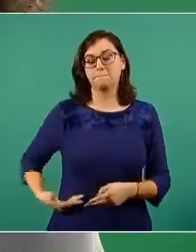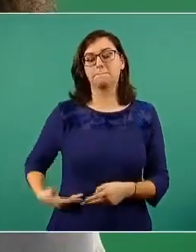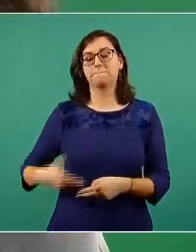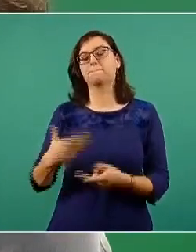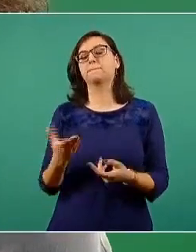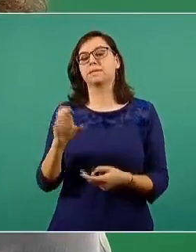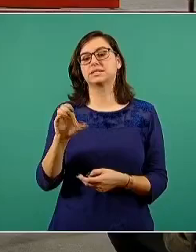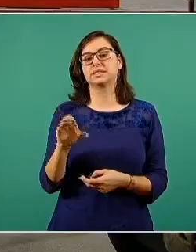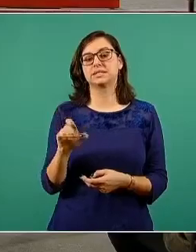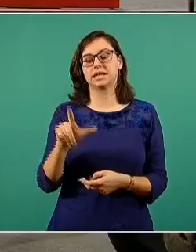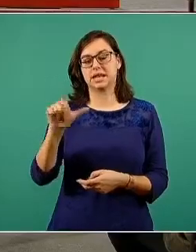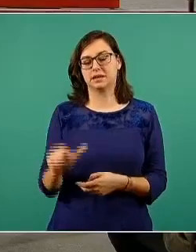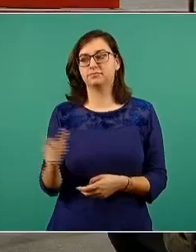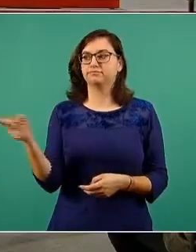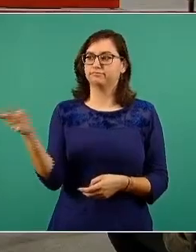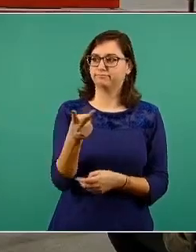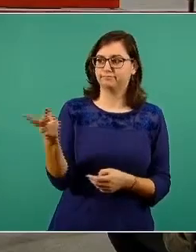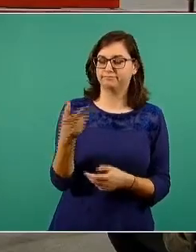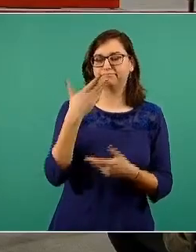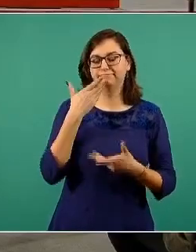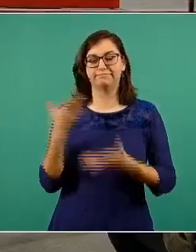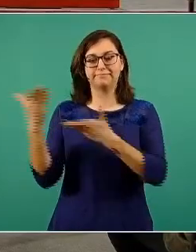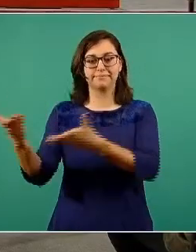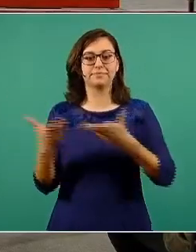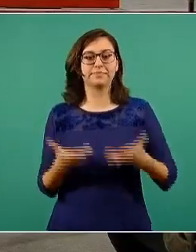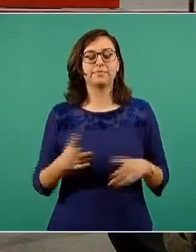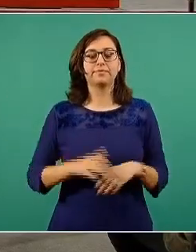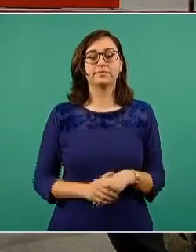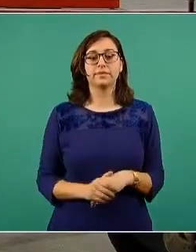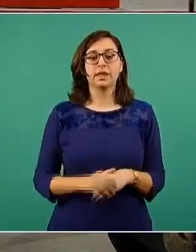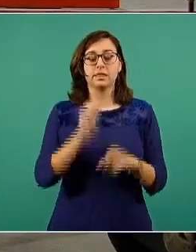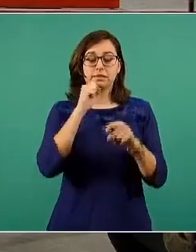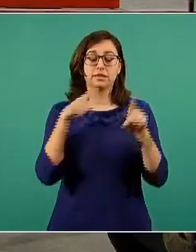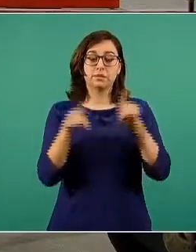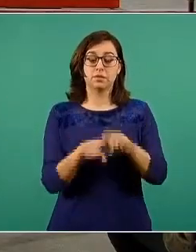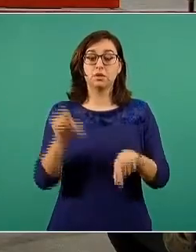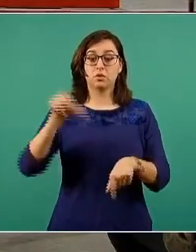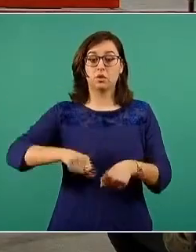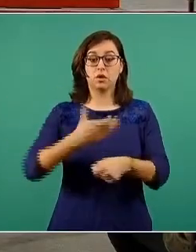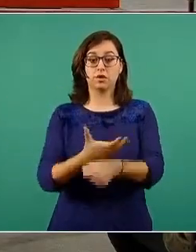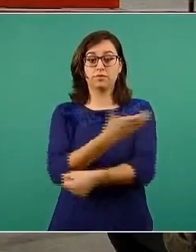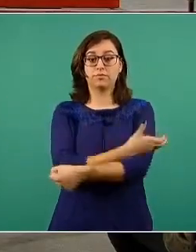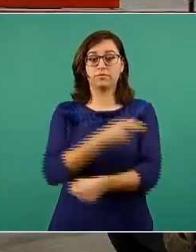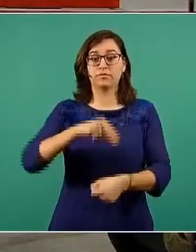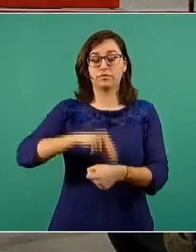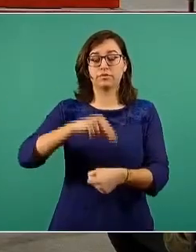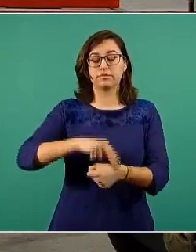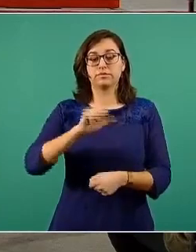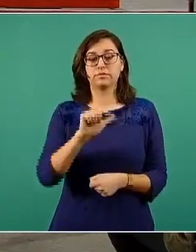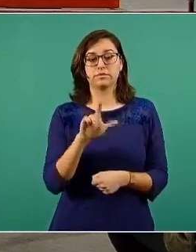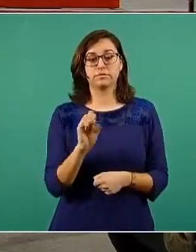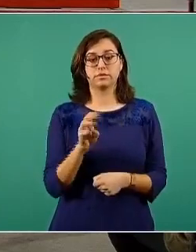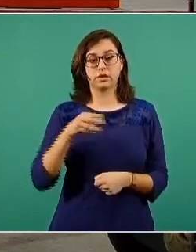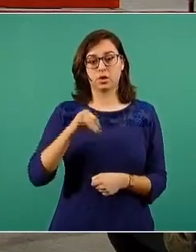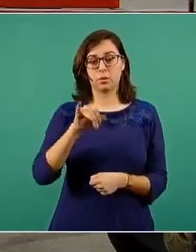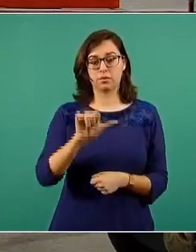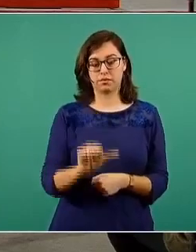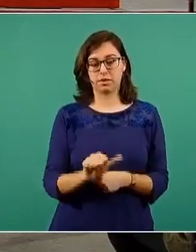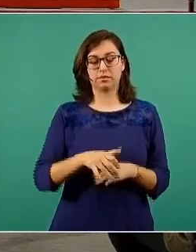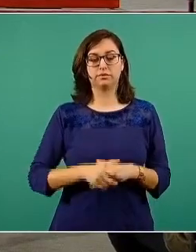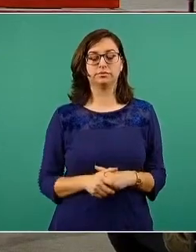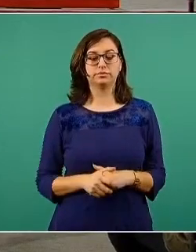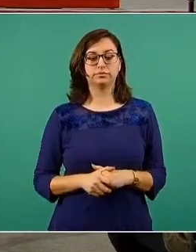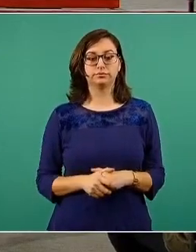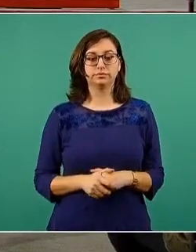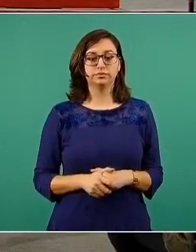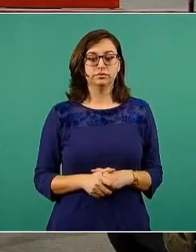Carla, Cecilia. muchas gracias. Desde luego también el doctor Alomía estará con nosotros durante toda la sesión y el propósito de la sesión de hoy es